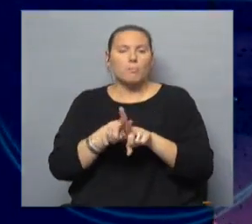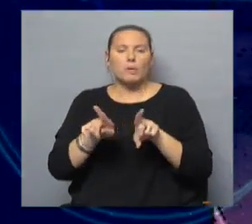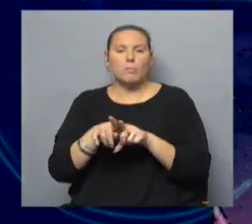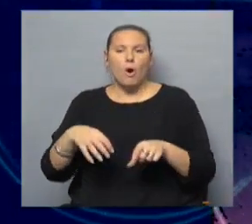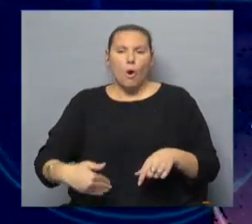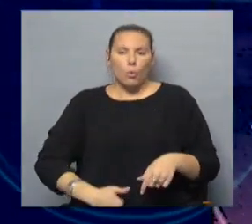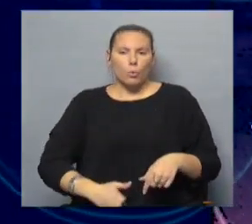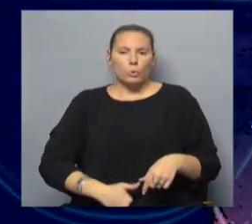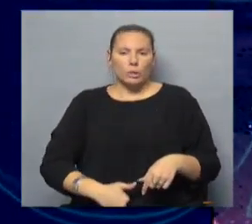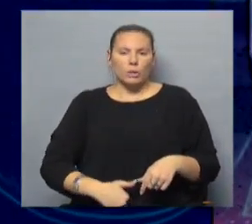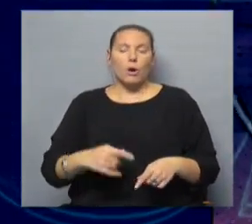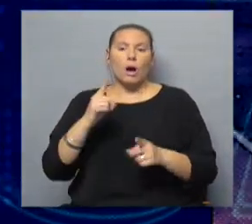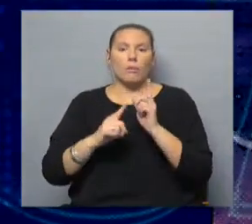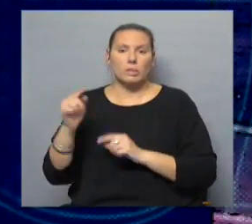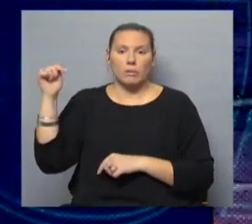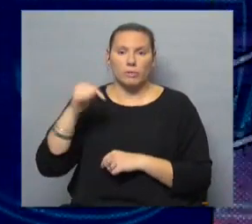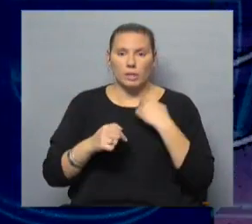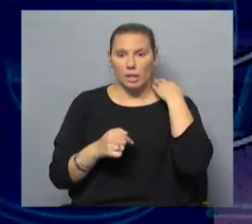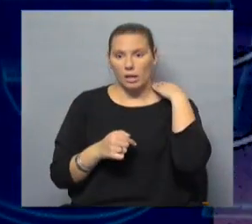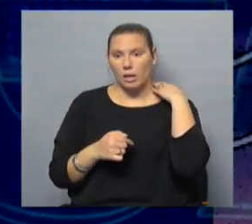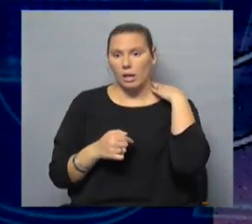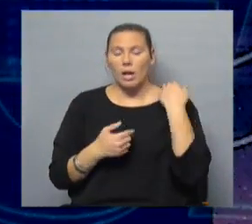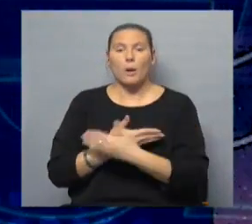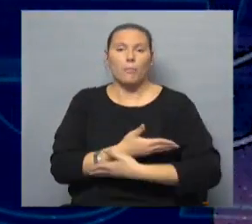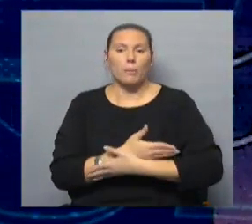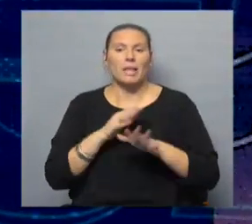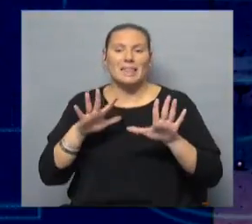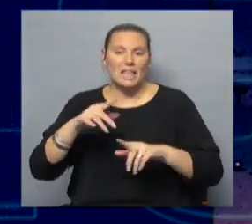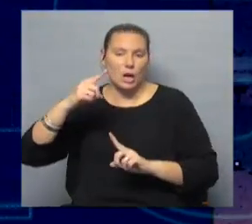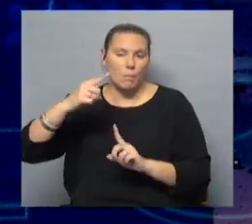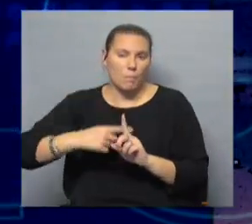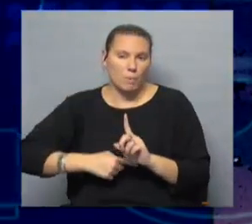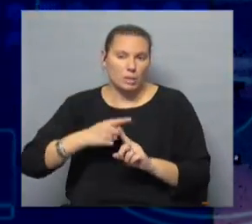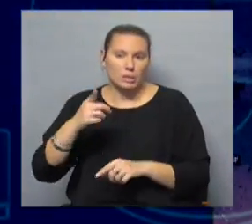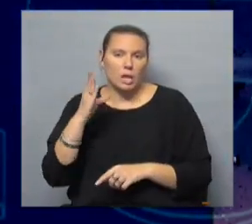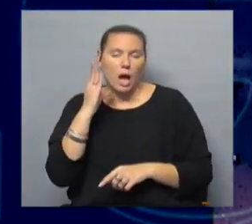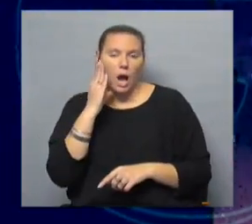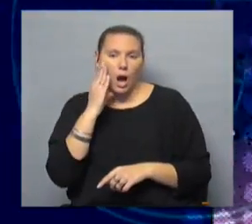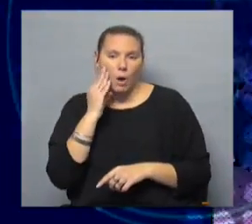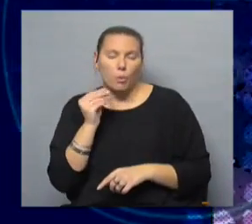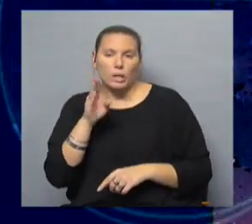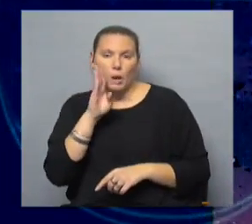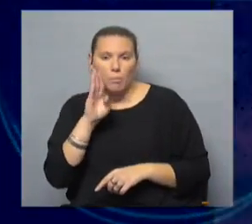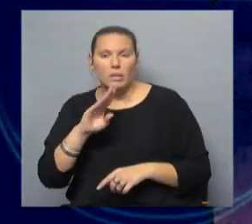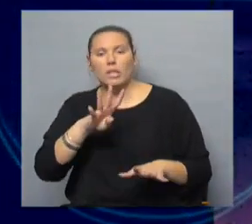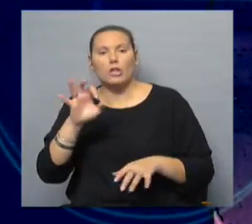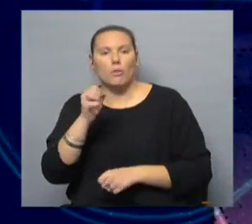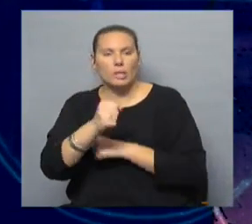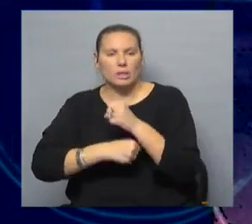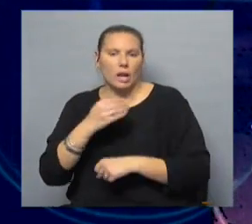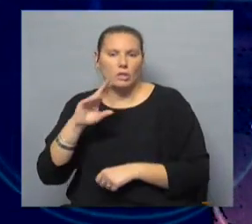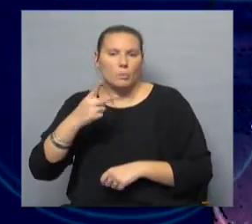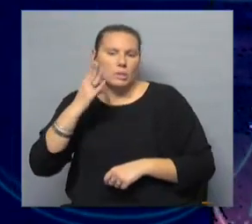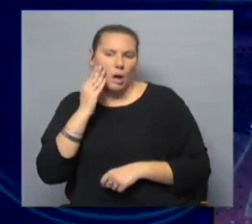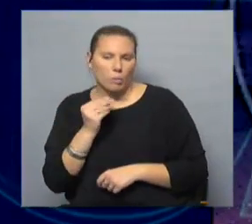pasado algo muy curioso, que han venido una bebé de 10 meses, su madre, su abuela y su bisabuela de 90 años. Y eso te da una